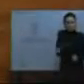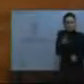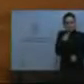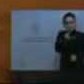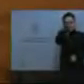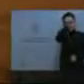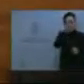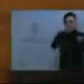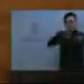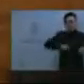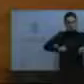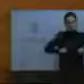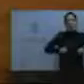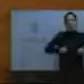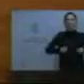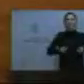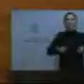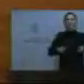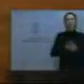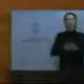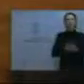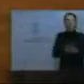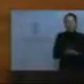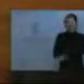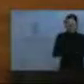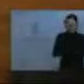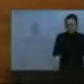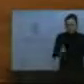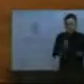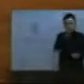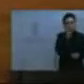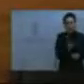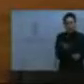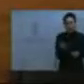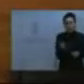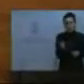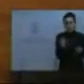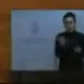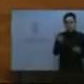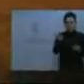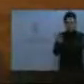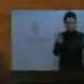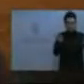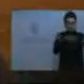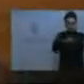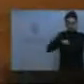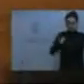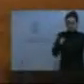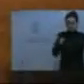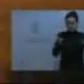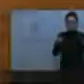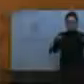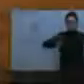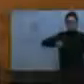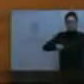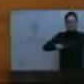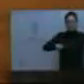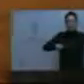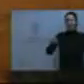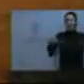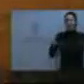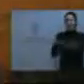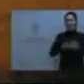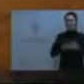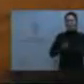del acuerdo firmado entre ambas comunidades. Pero esto, señor consejero, no tiene